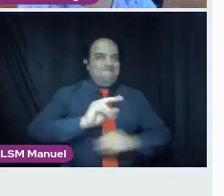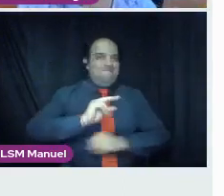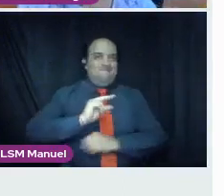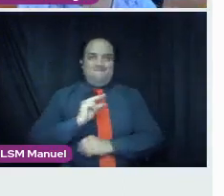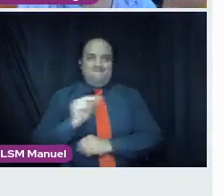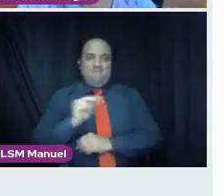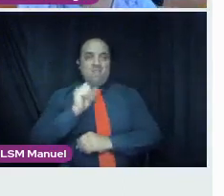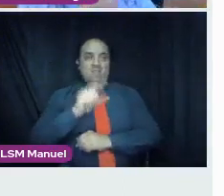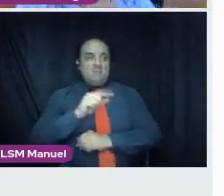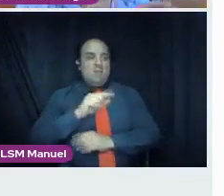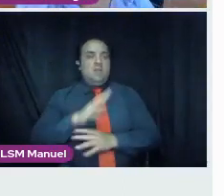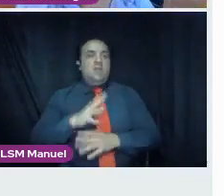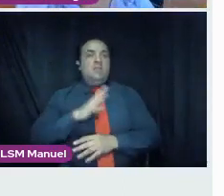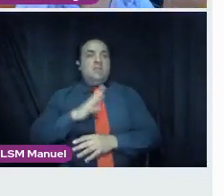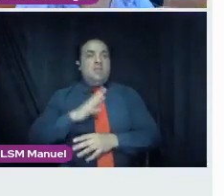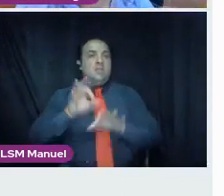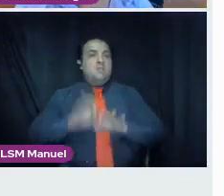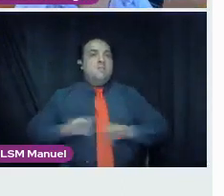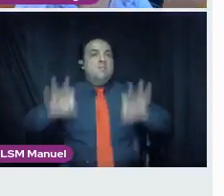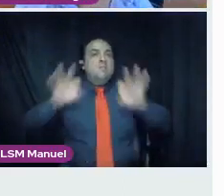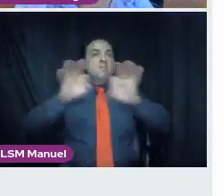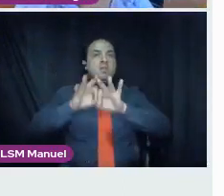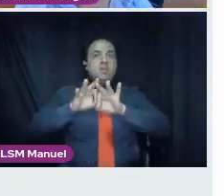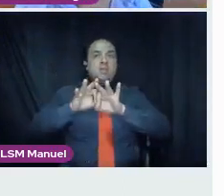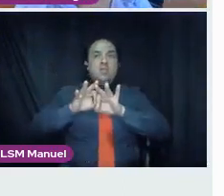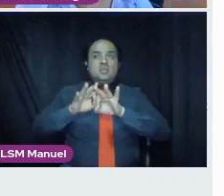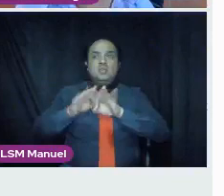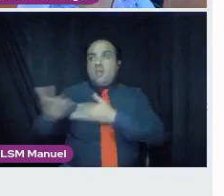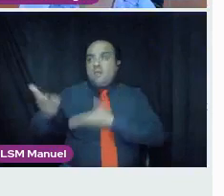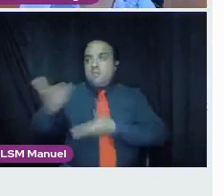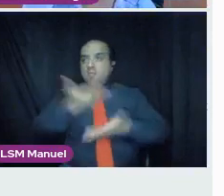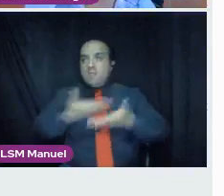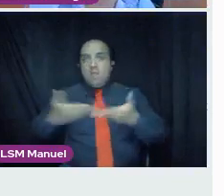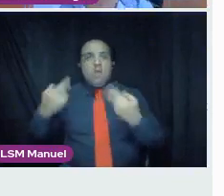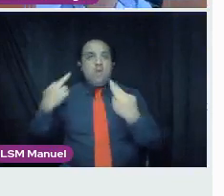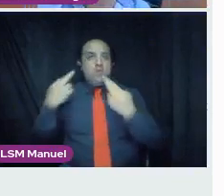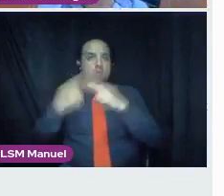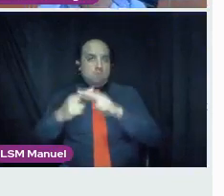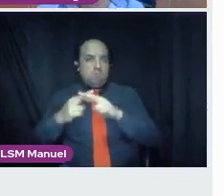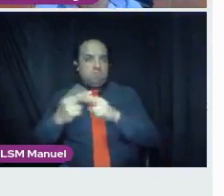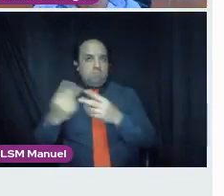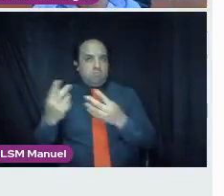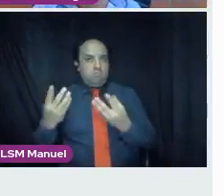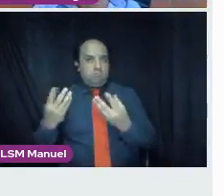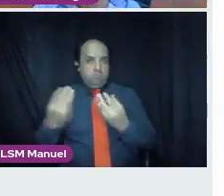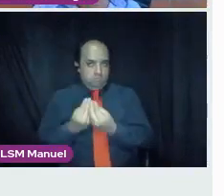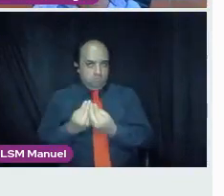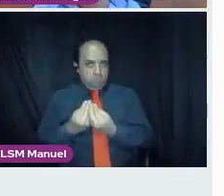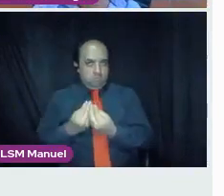una retroalimentación y una colaboración con los docentes.